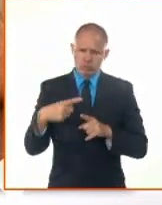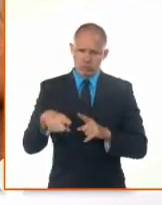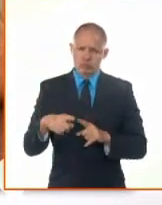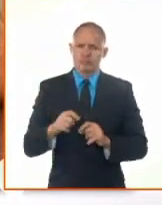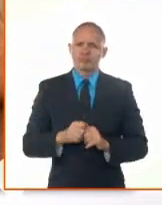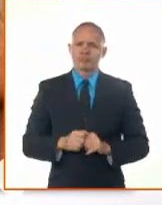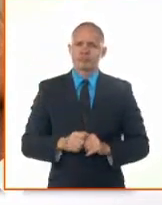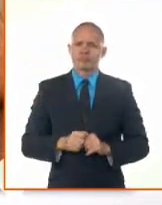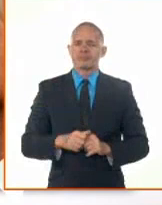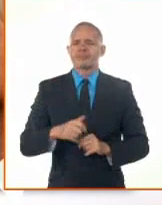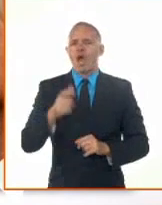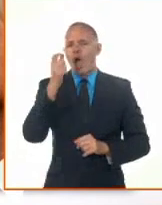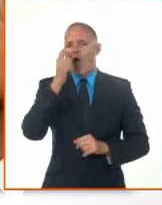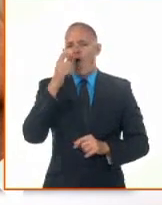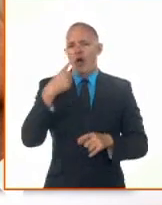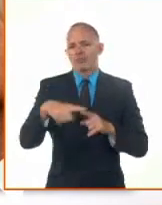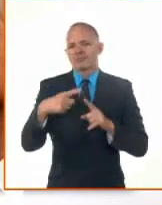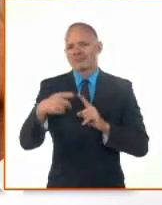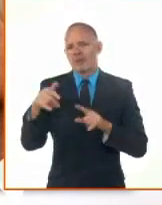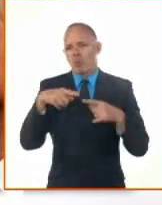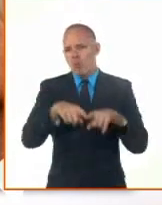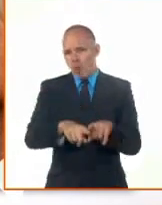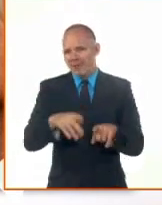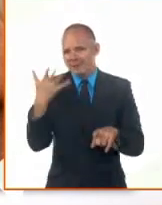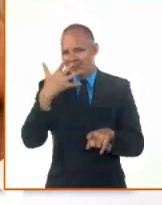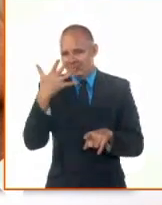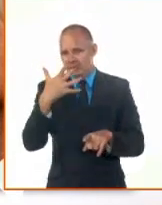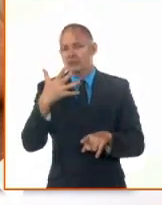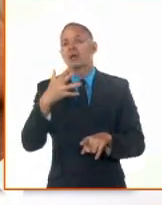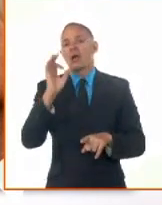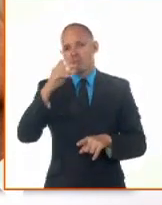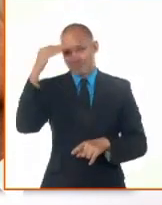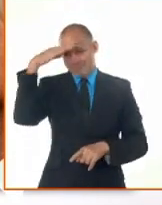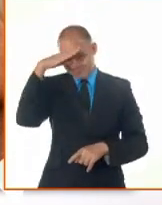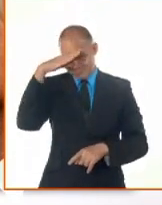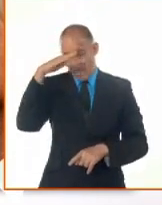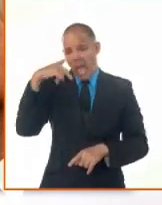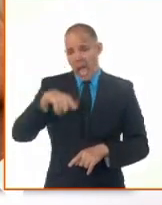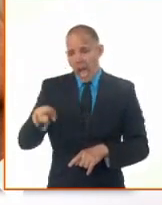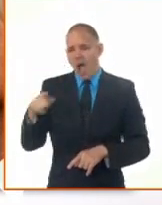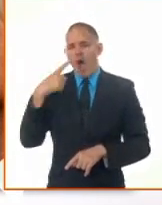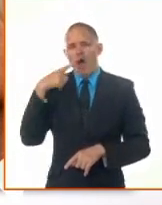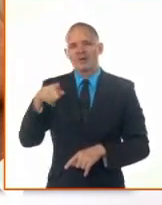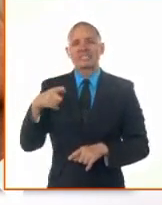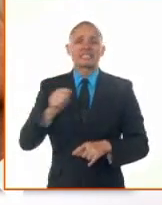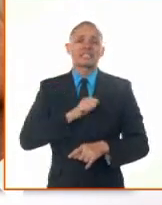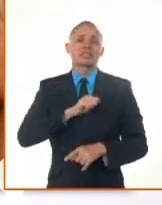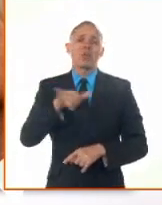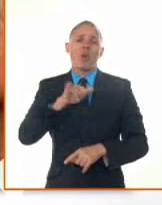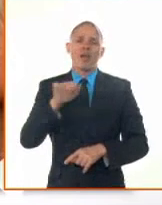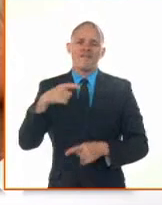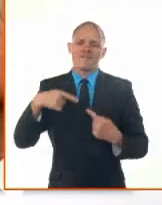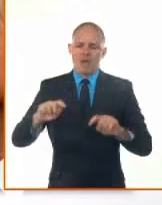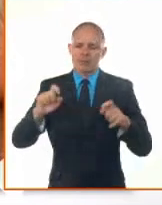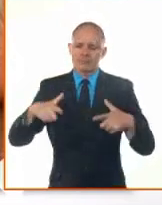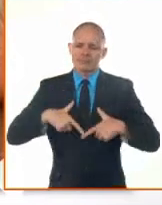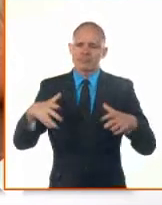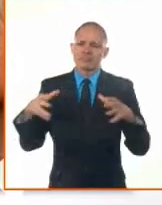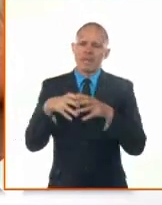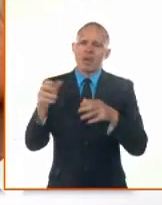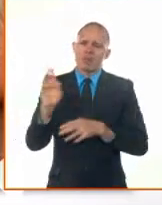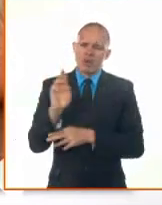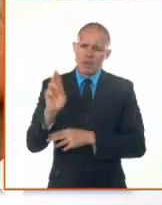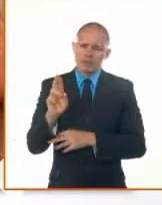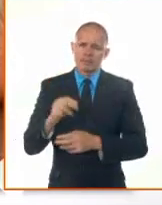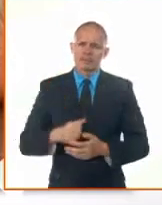Mike pence que hoy es rival político y está aspirando a la nominación del partido republicano también eso que que